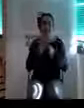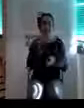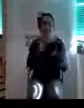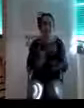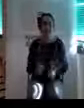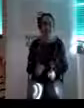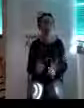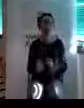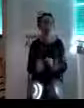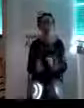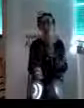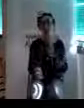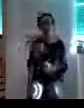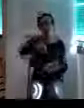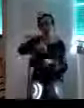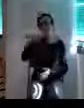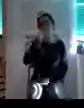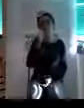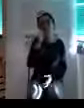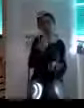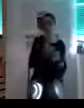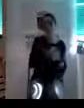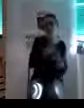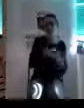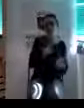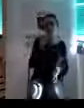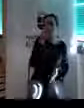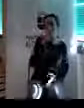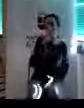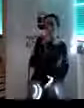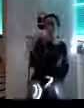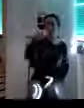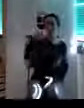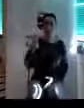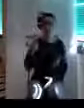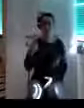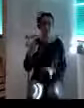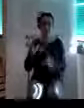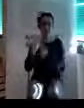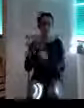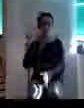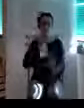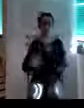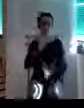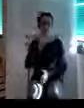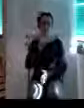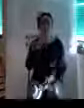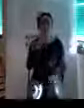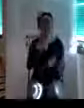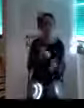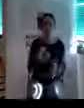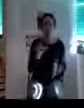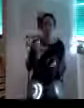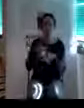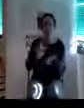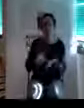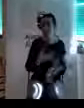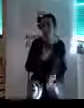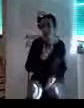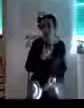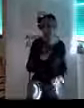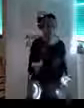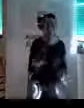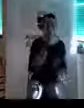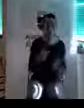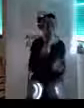de febrero y resulta que tienen luego un desastre monumental porque no saben ni cómo pagar y a los propios servicios municipales les pagan